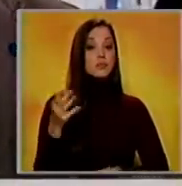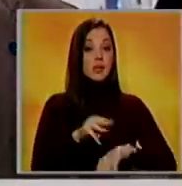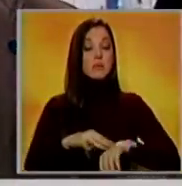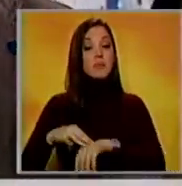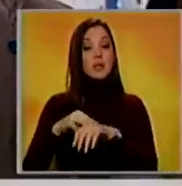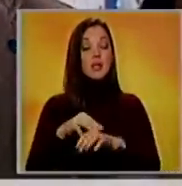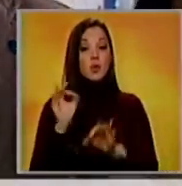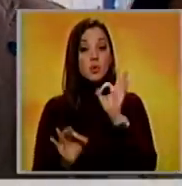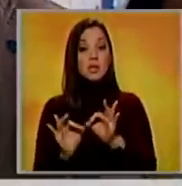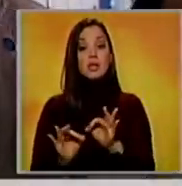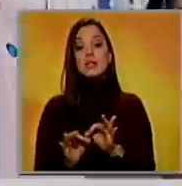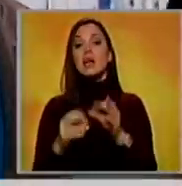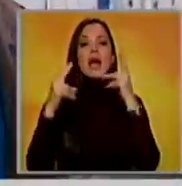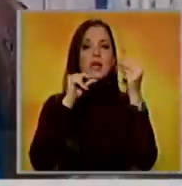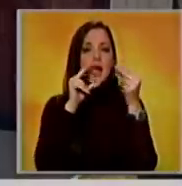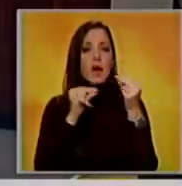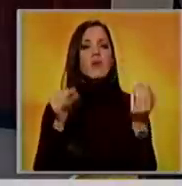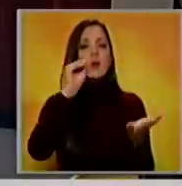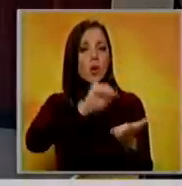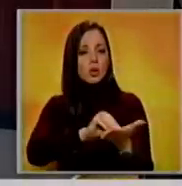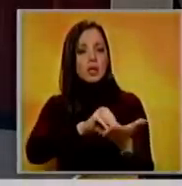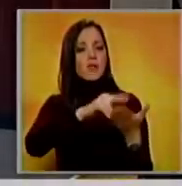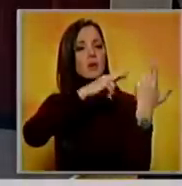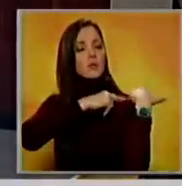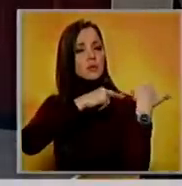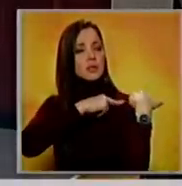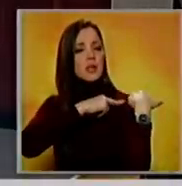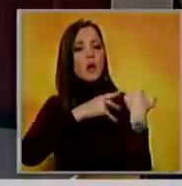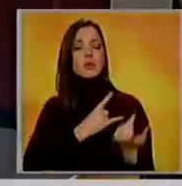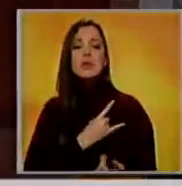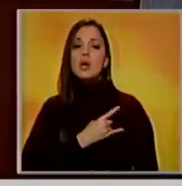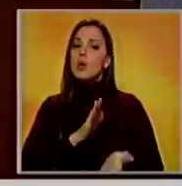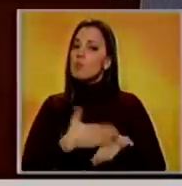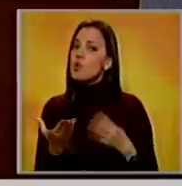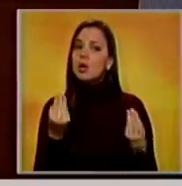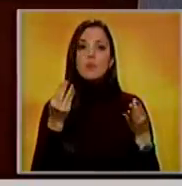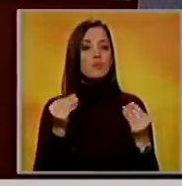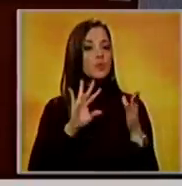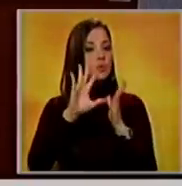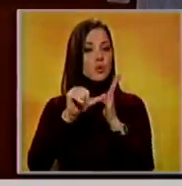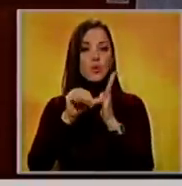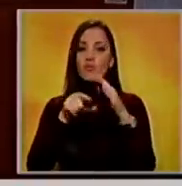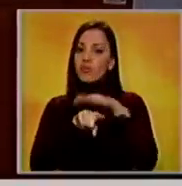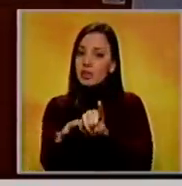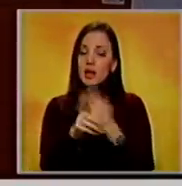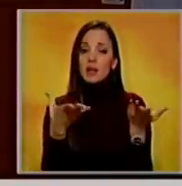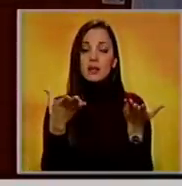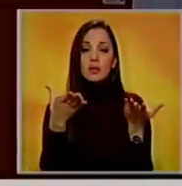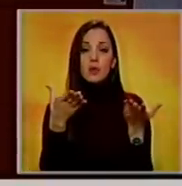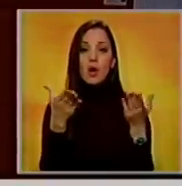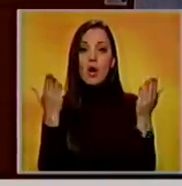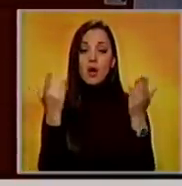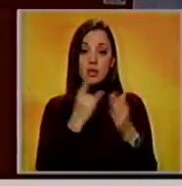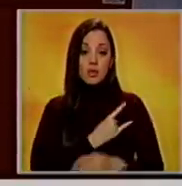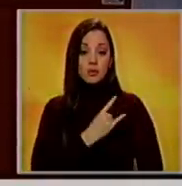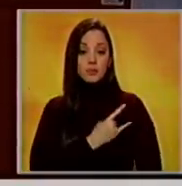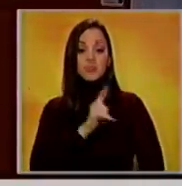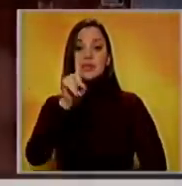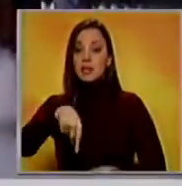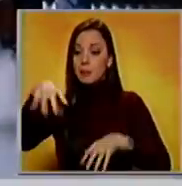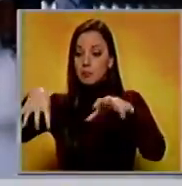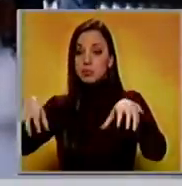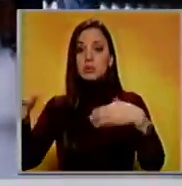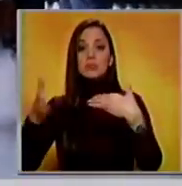retome las mesas de trabajo con las autoridades de la universidad para abordar el tema de la inseguridad, igualmente que se coloquen puntos de control en